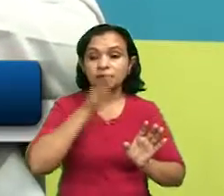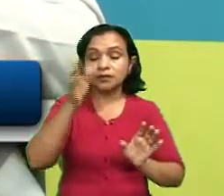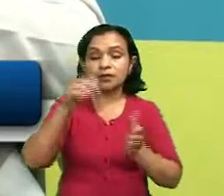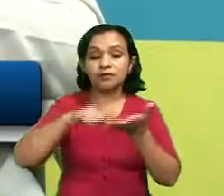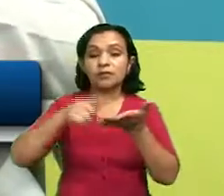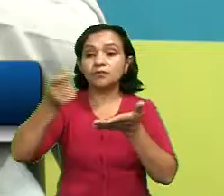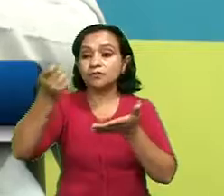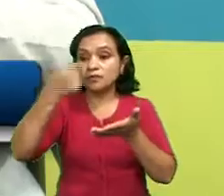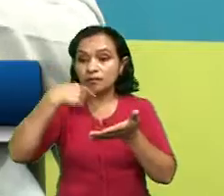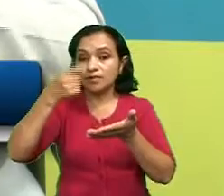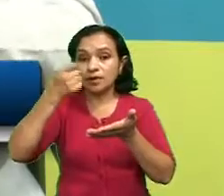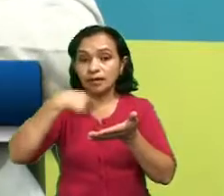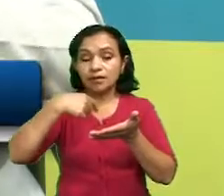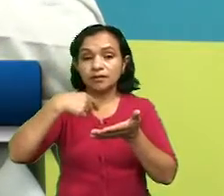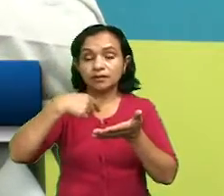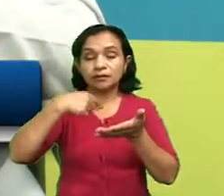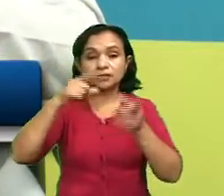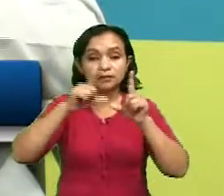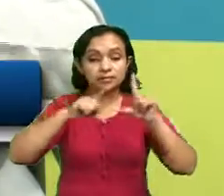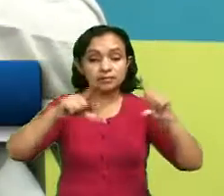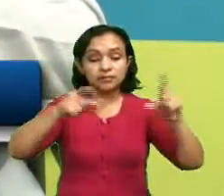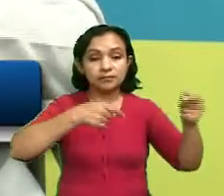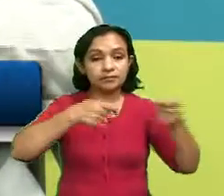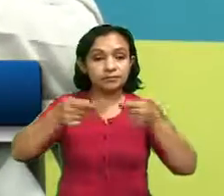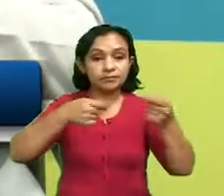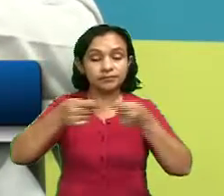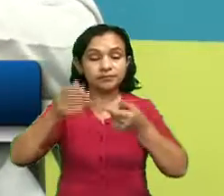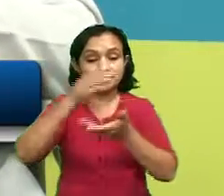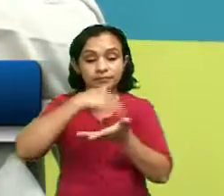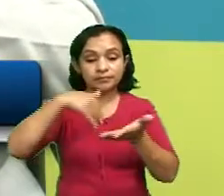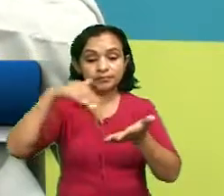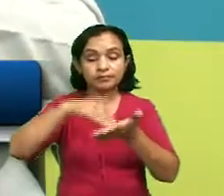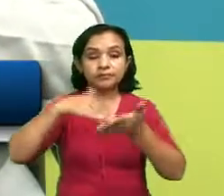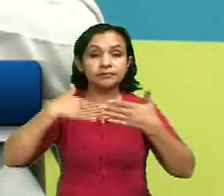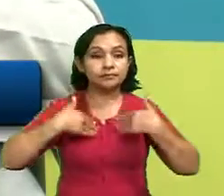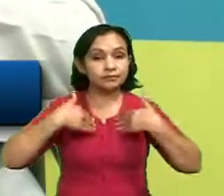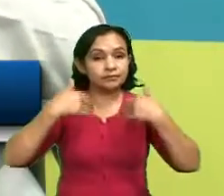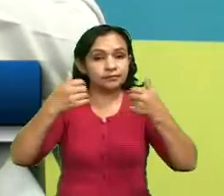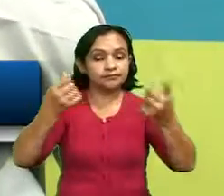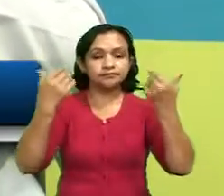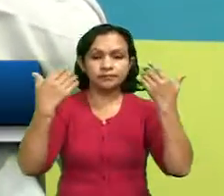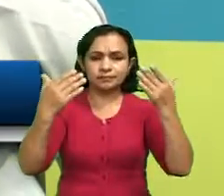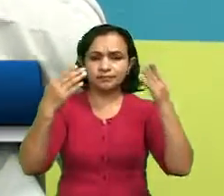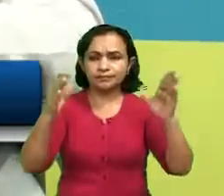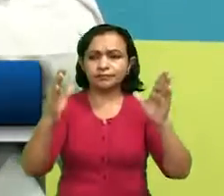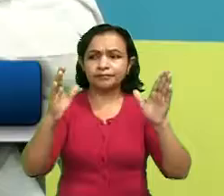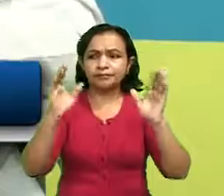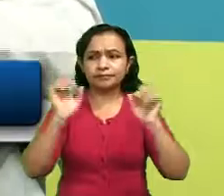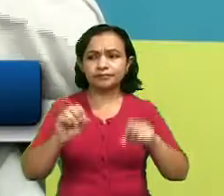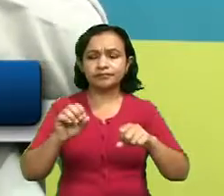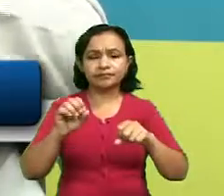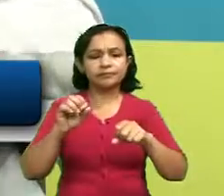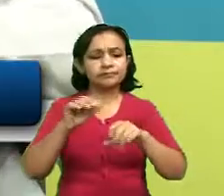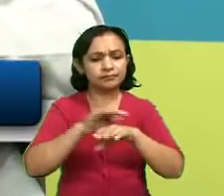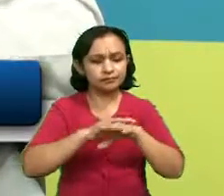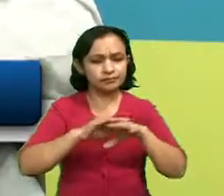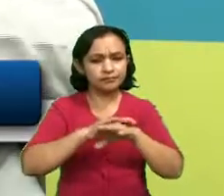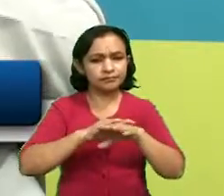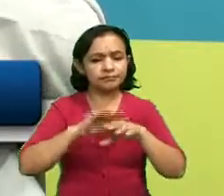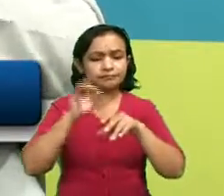farmacia, a una distribuidora, o igual ir al centro de salud, porque nosotros son productos que están autorizados